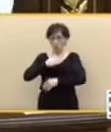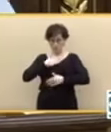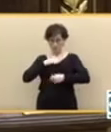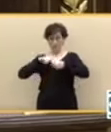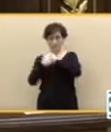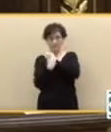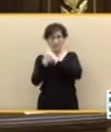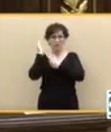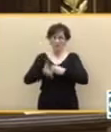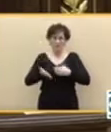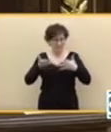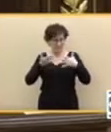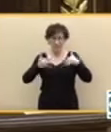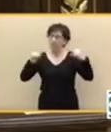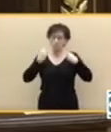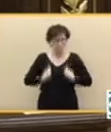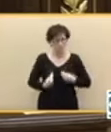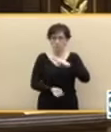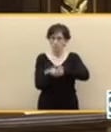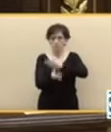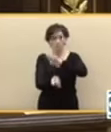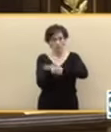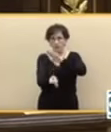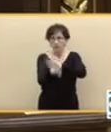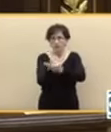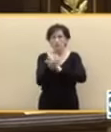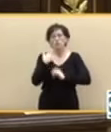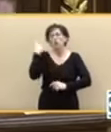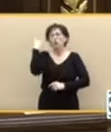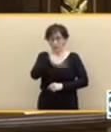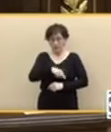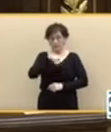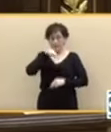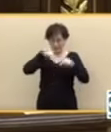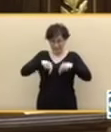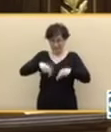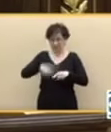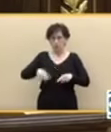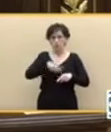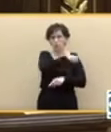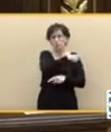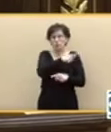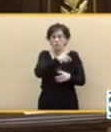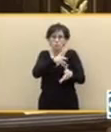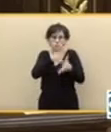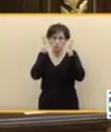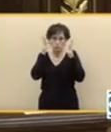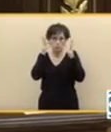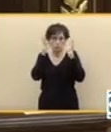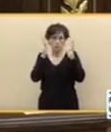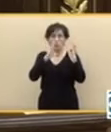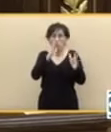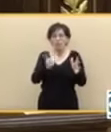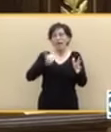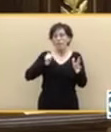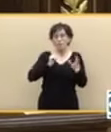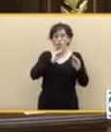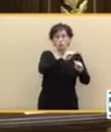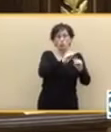gobierno. Ya sé que con estas cosas a ustedes se les hace la boca agua, porque les distraen de sus propios